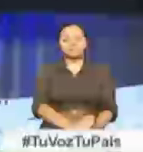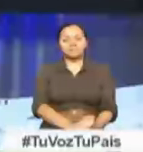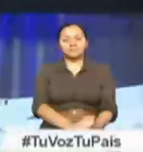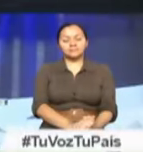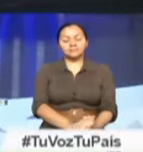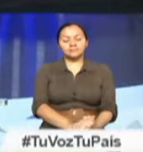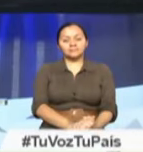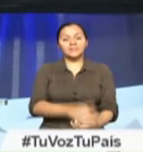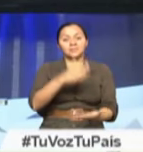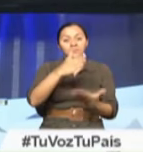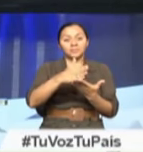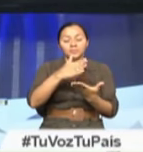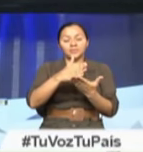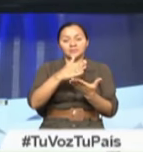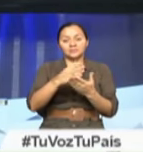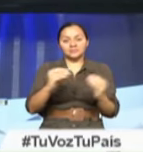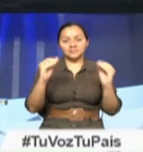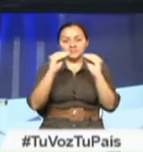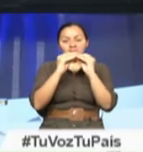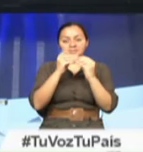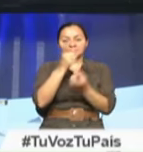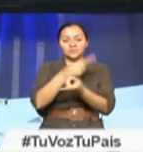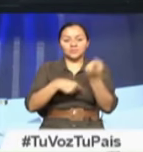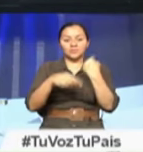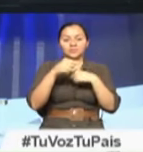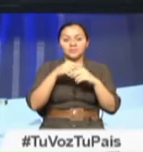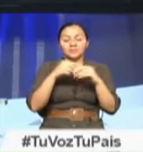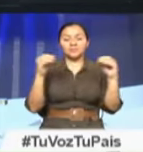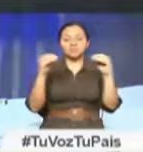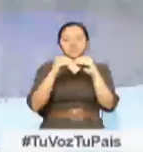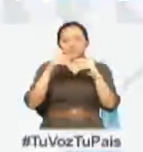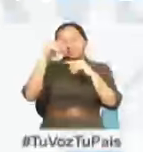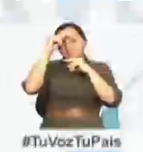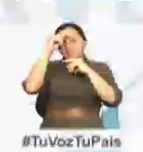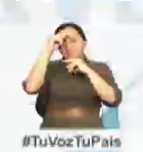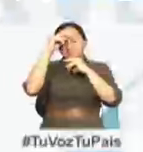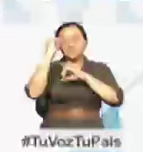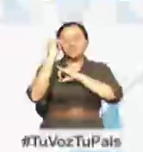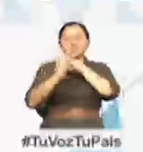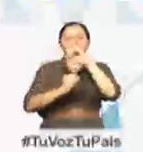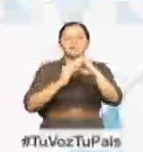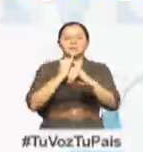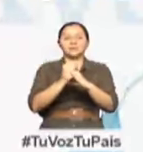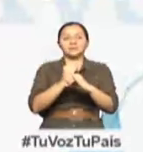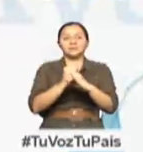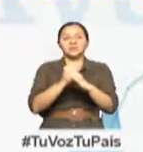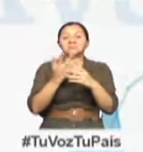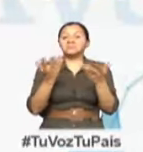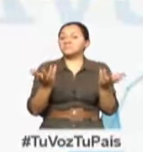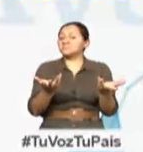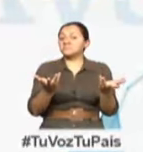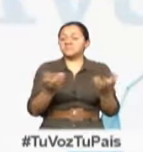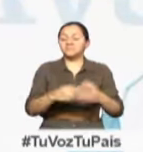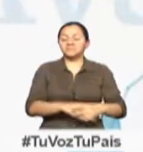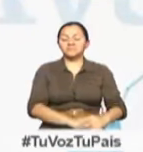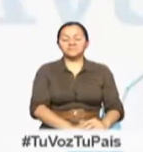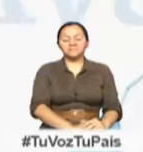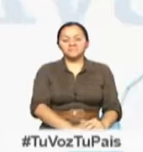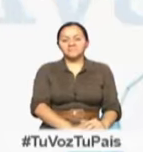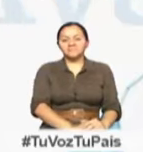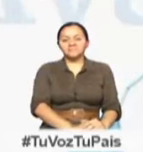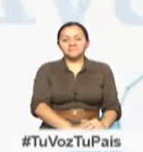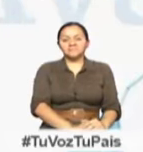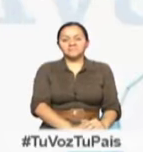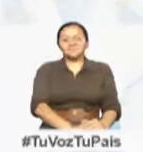Nueva pausa en la emisión central de Noticiero Ciudadano, pero cuando regresemos revisaremos qué es lo que está pasando en el mundo. Con esto